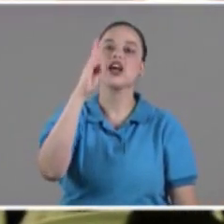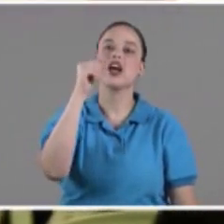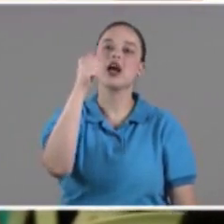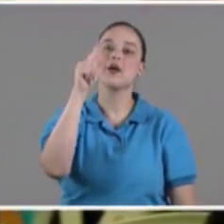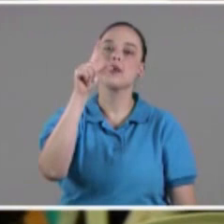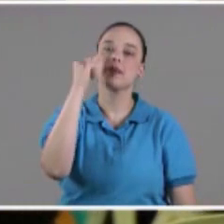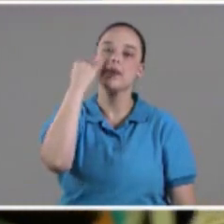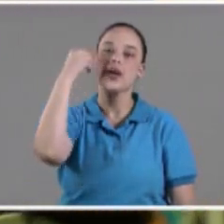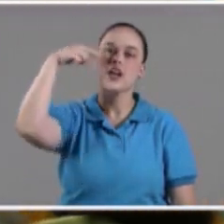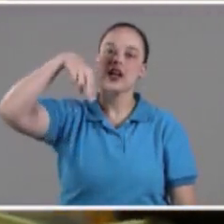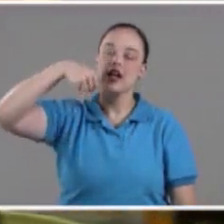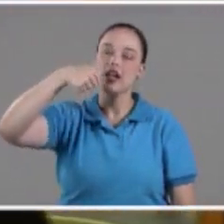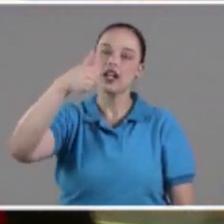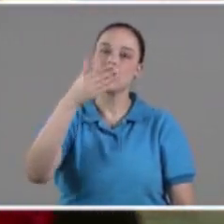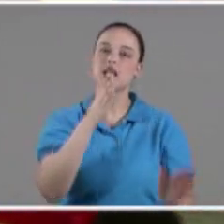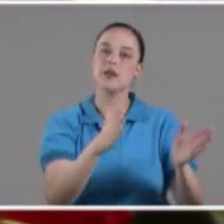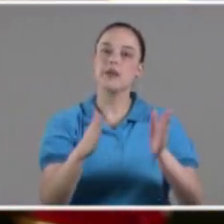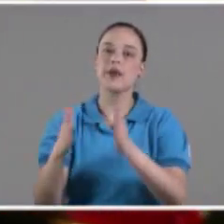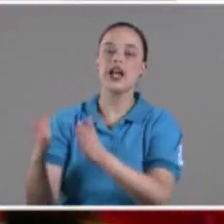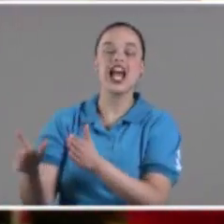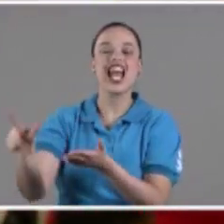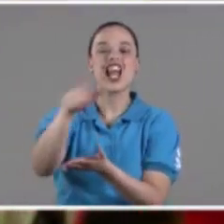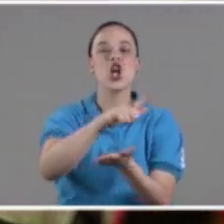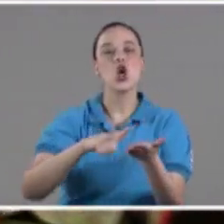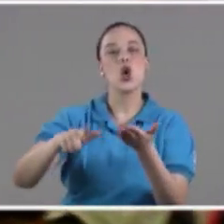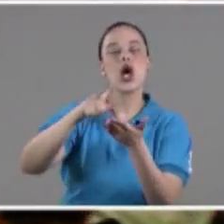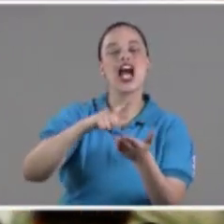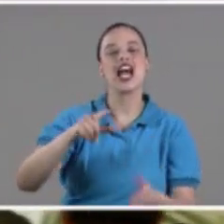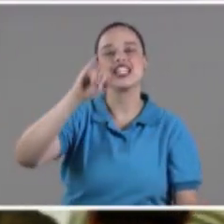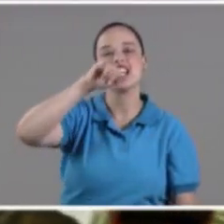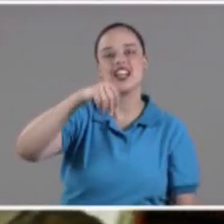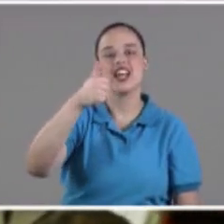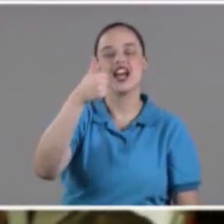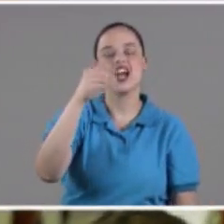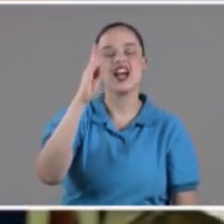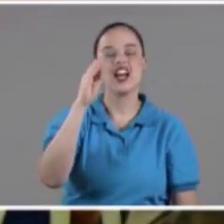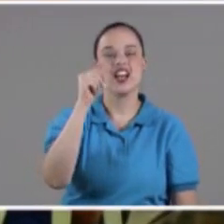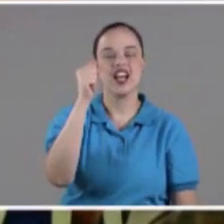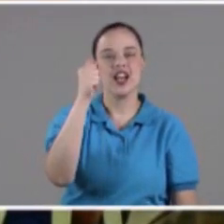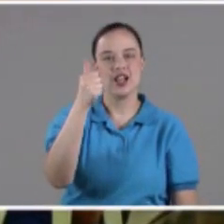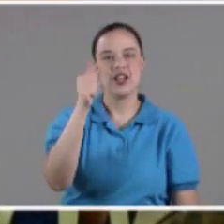o sea tendríamos que decir La era de la jabalina preparada